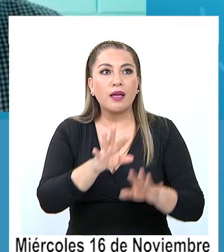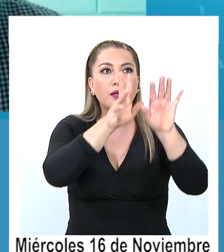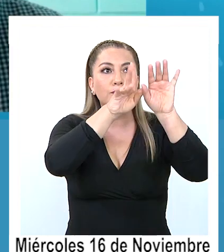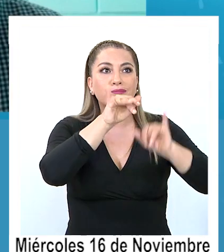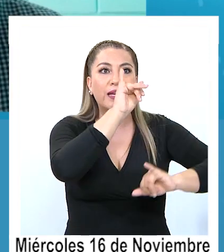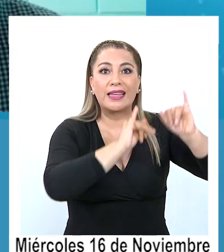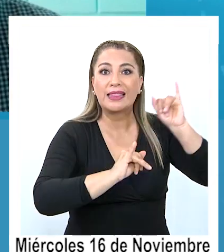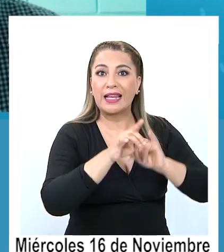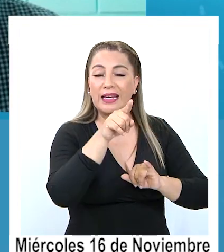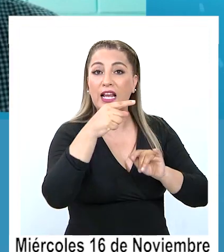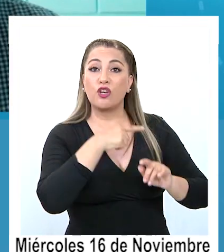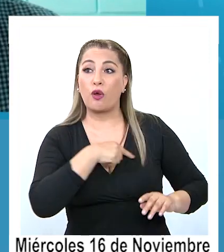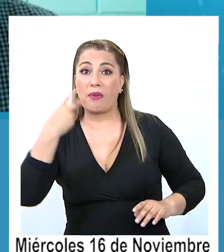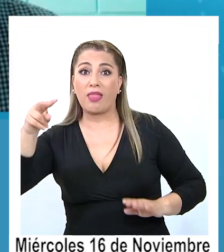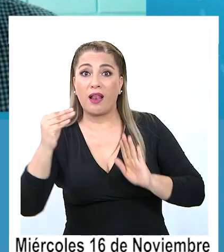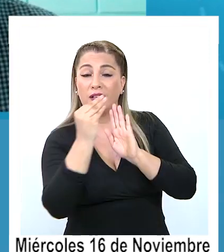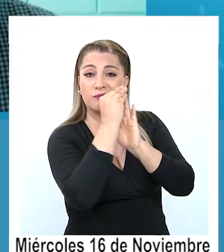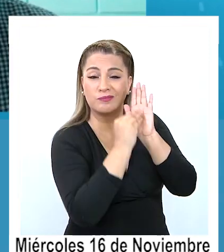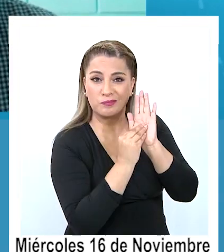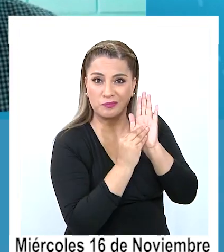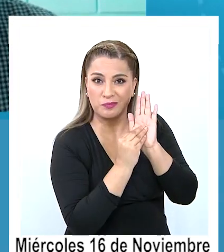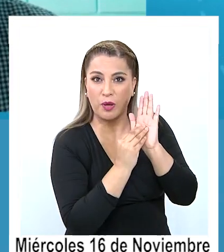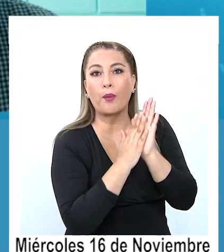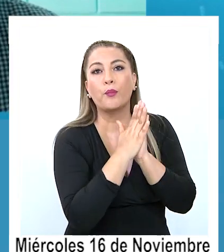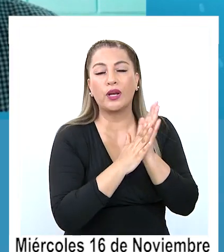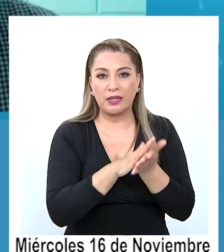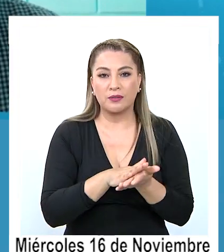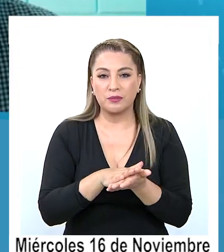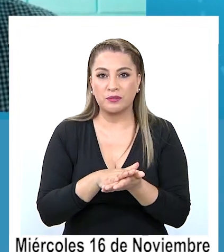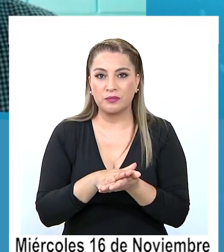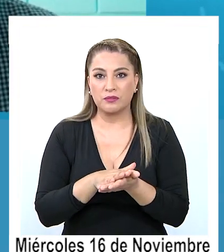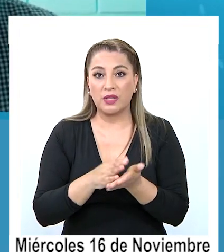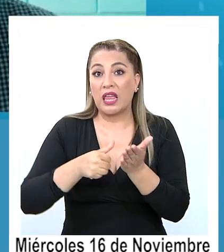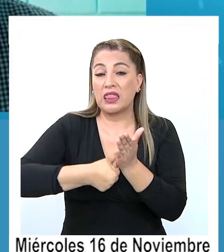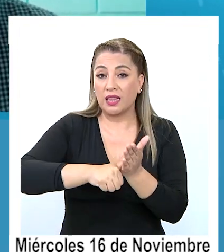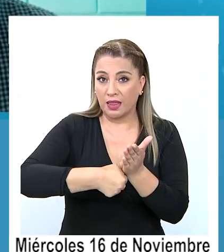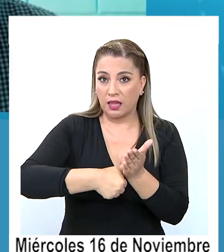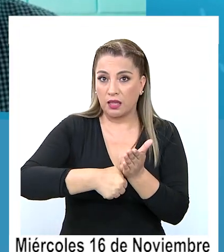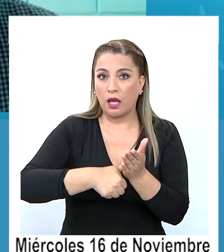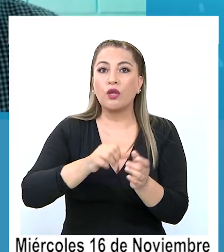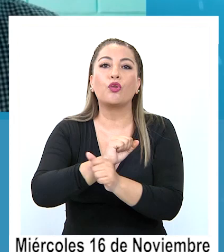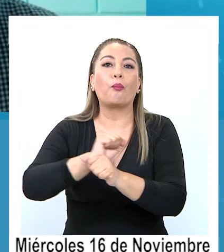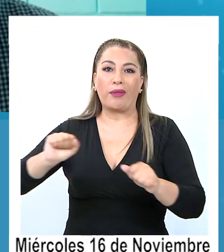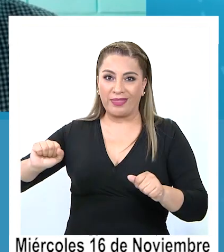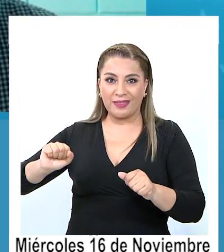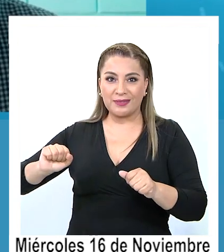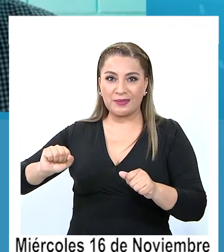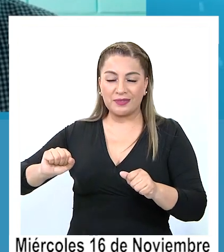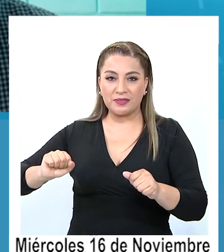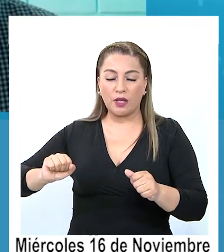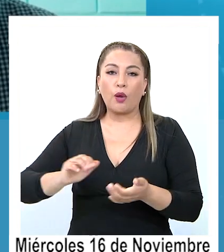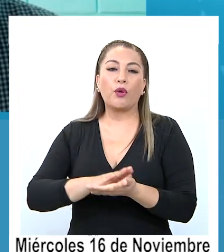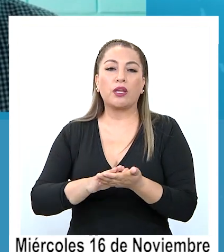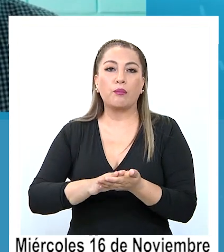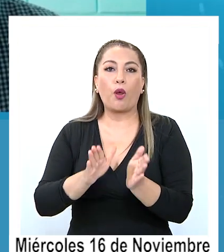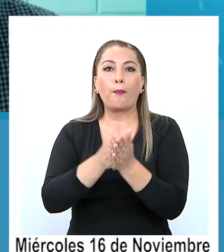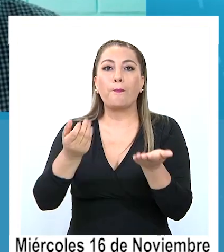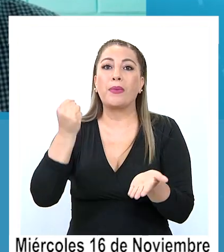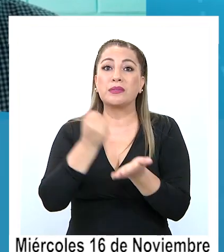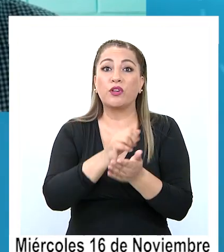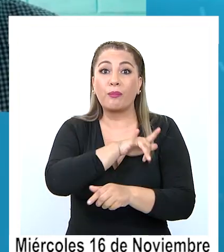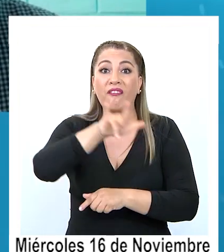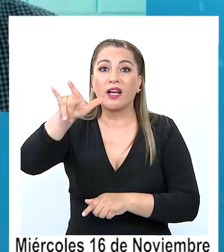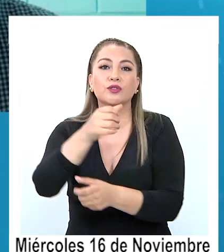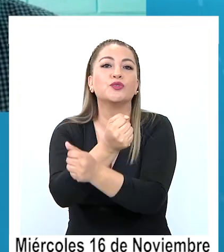de Deudores, si por ejemplo va a sacar a renovar la cédula nacional de identidad, no va a poder. Si va a sacar pasaporte, no